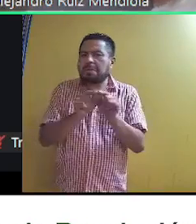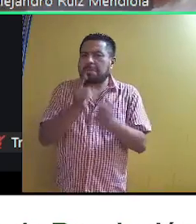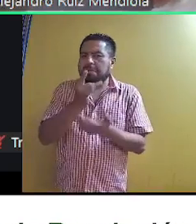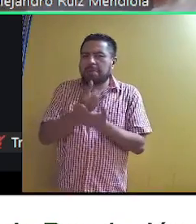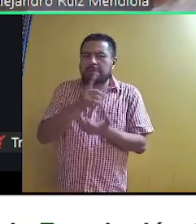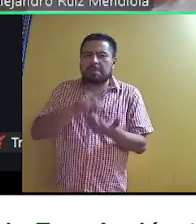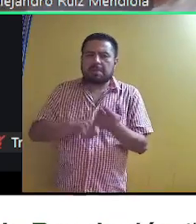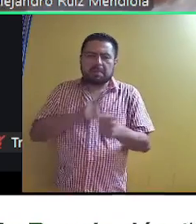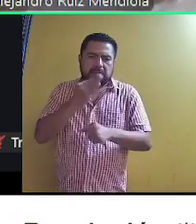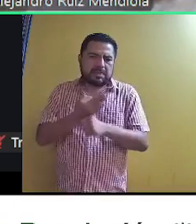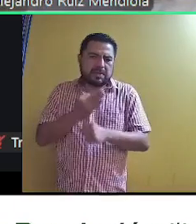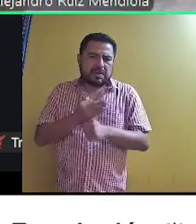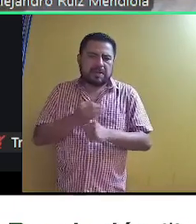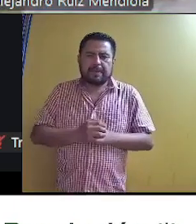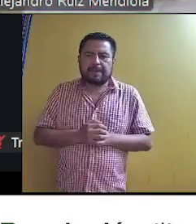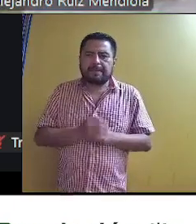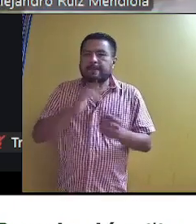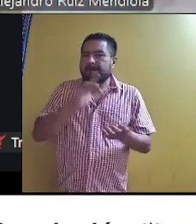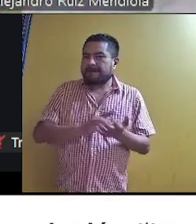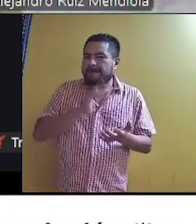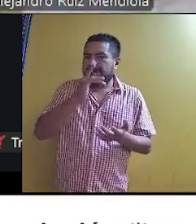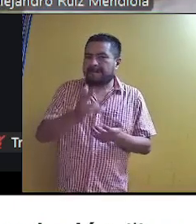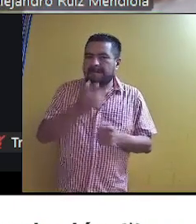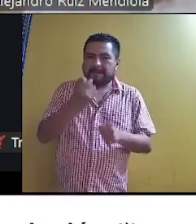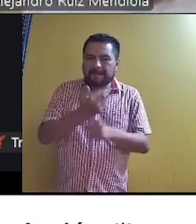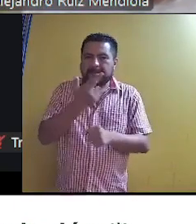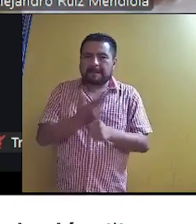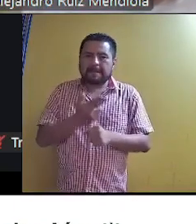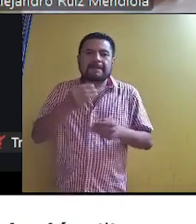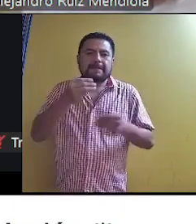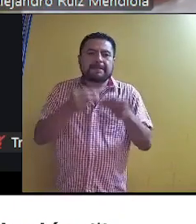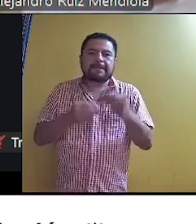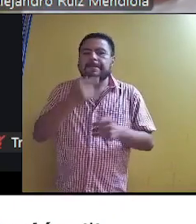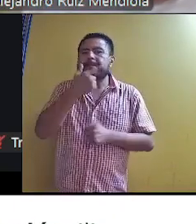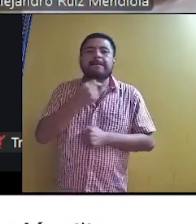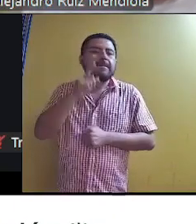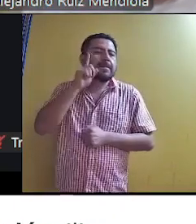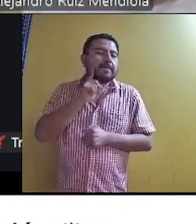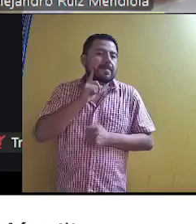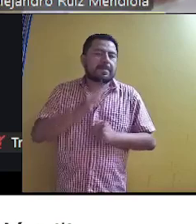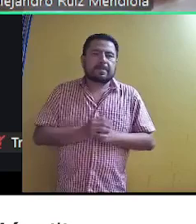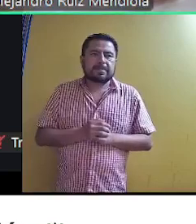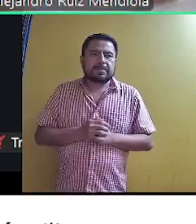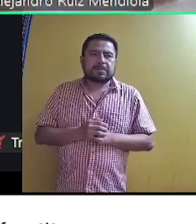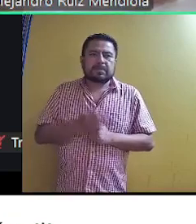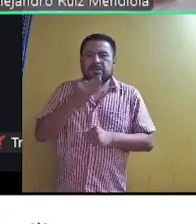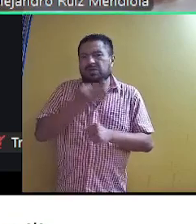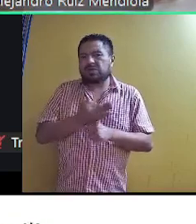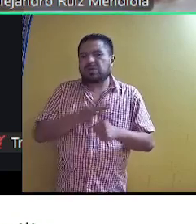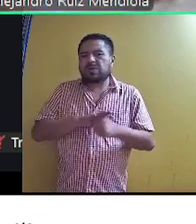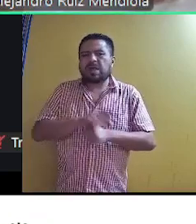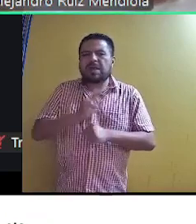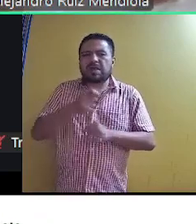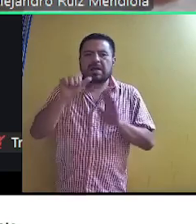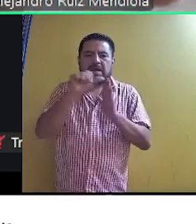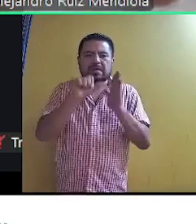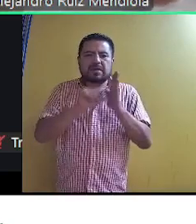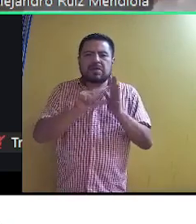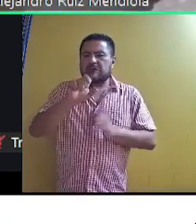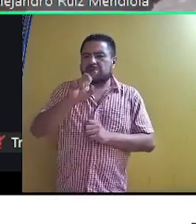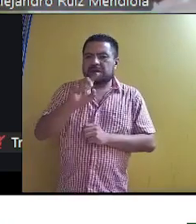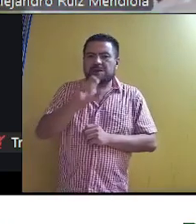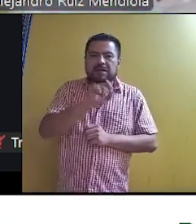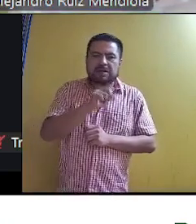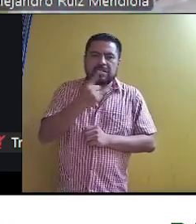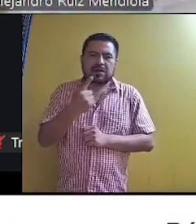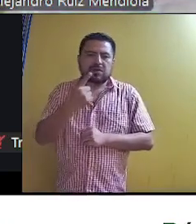tratar, magistrada. Le agradezco, secretaria, magistrada, magistrados. En términos de los artículos 30,